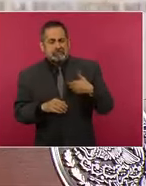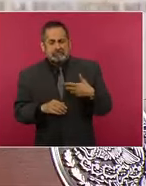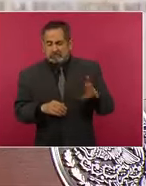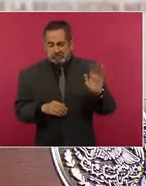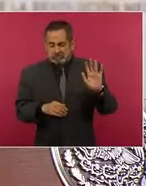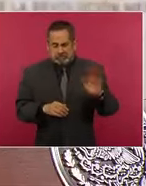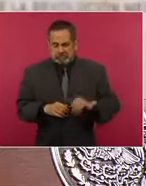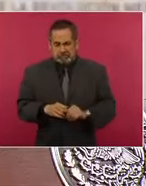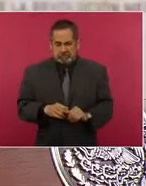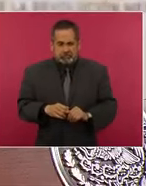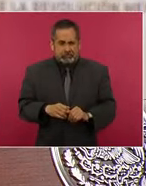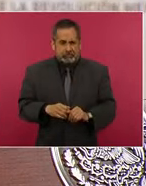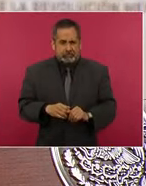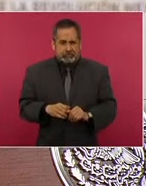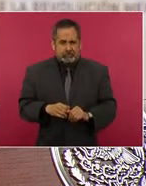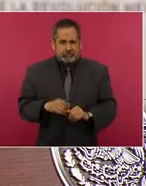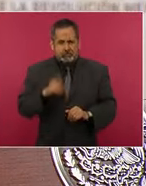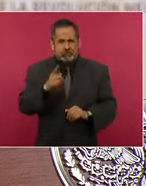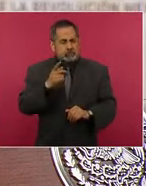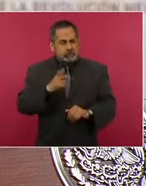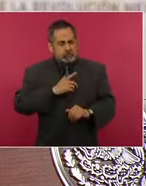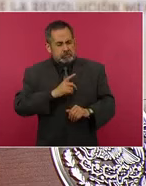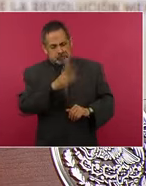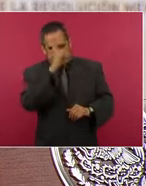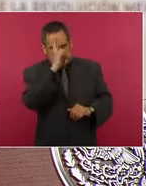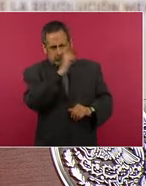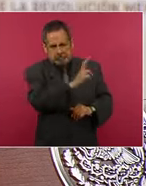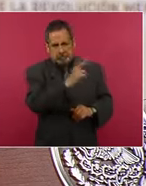más que de respeto